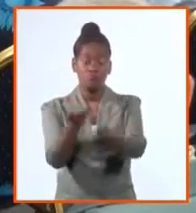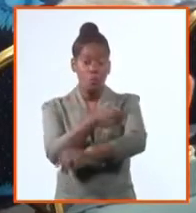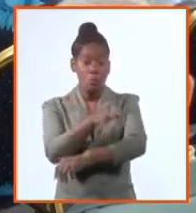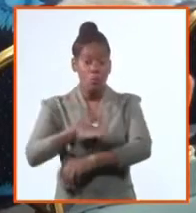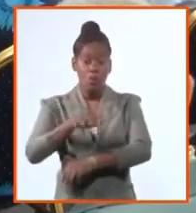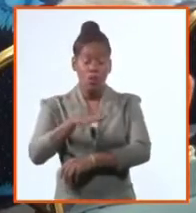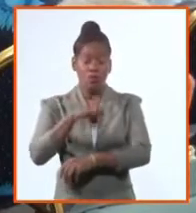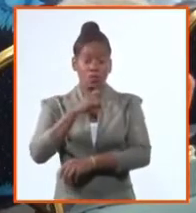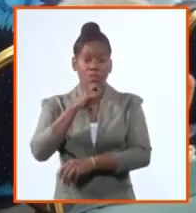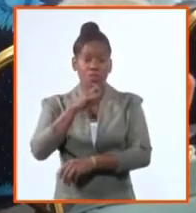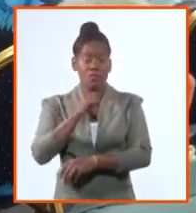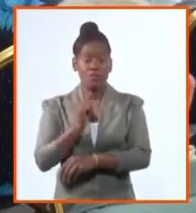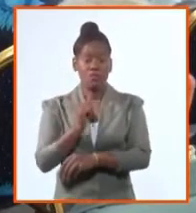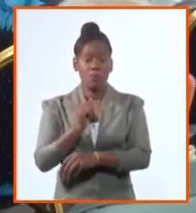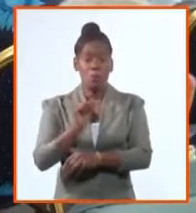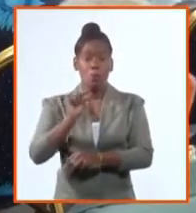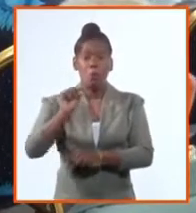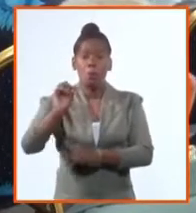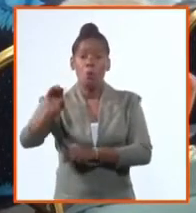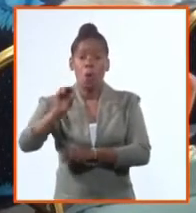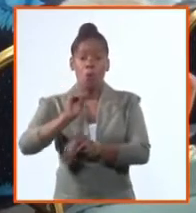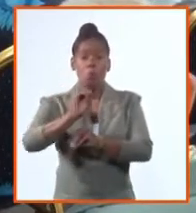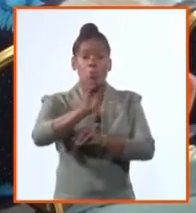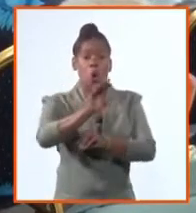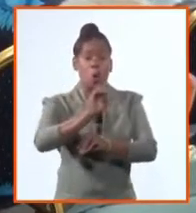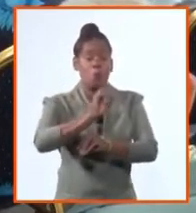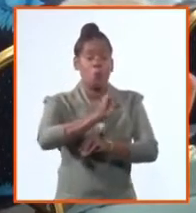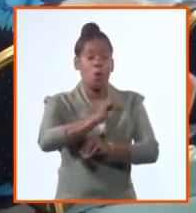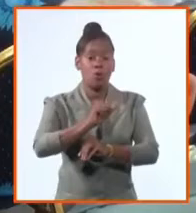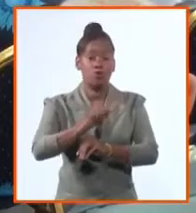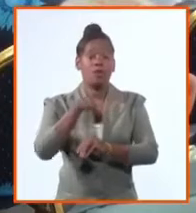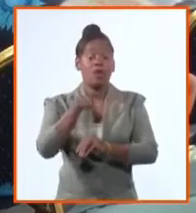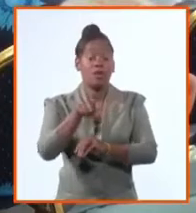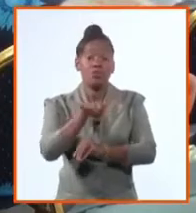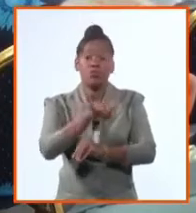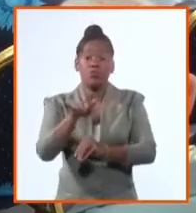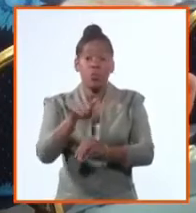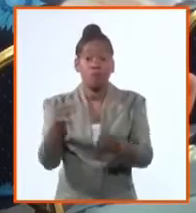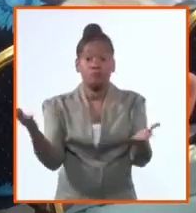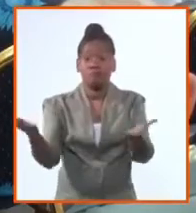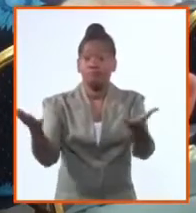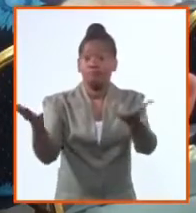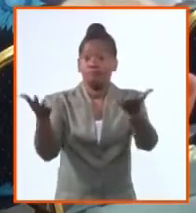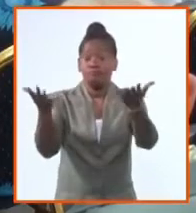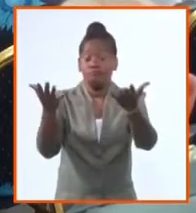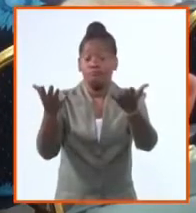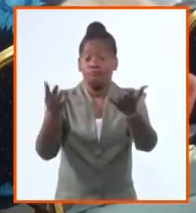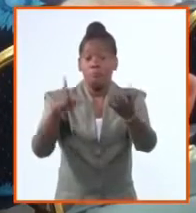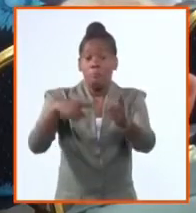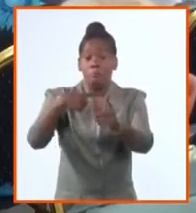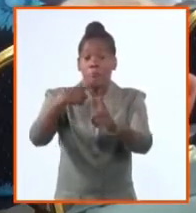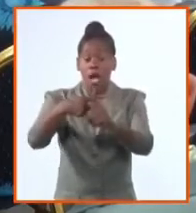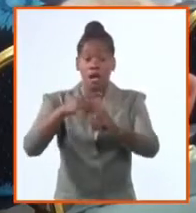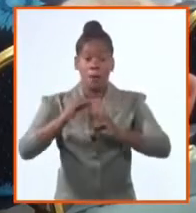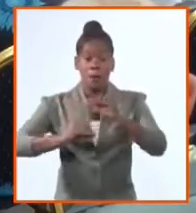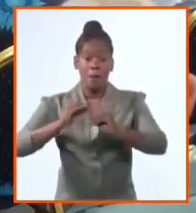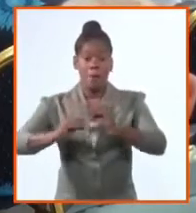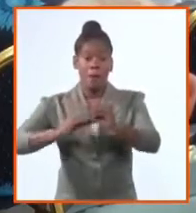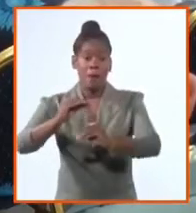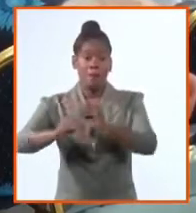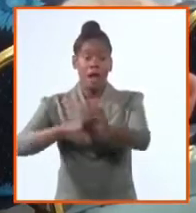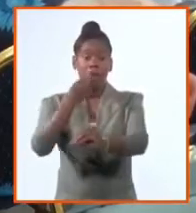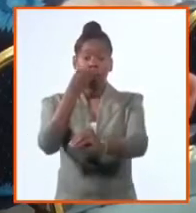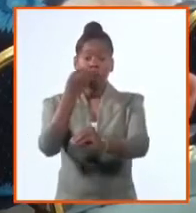inversión. Entonces, son problemas de subsistencia y la energía. Bueno, vean ustedes cómo estamos con las